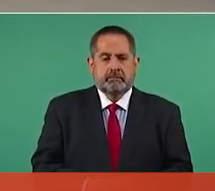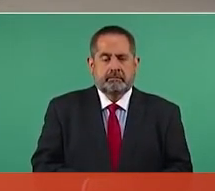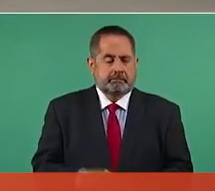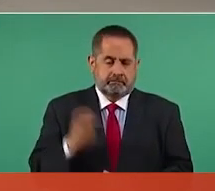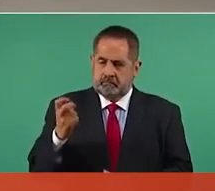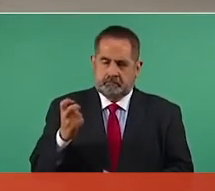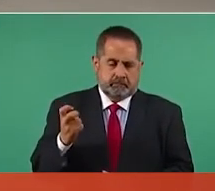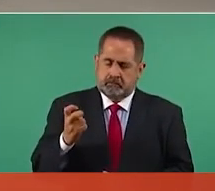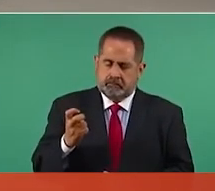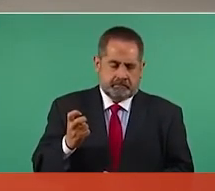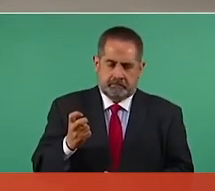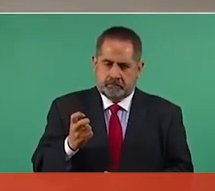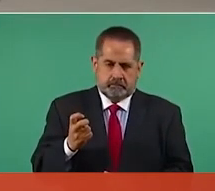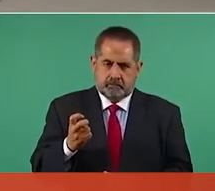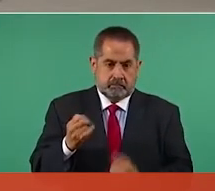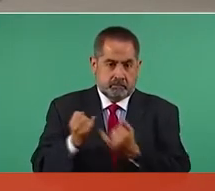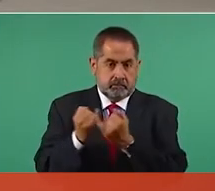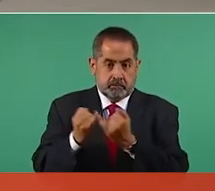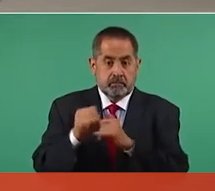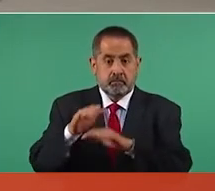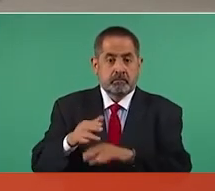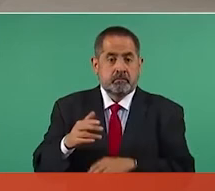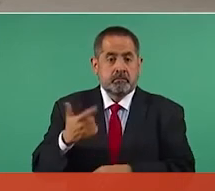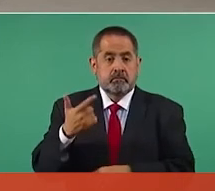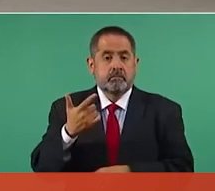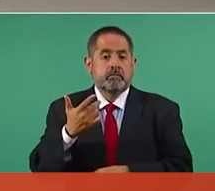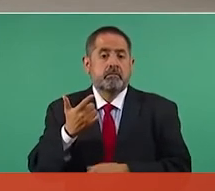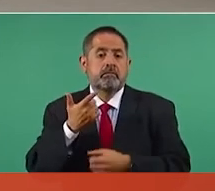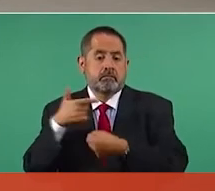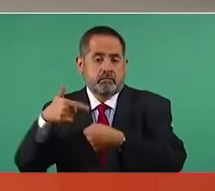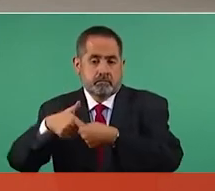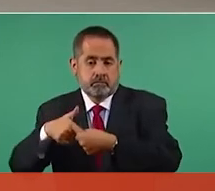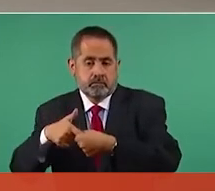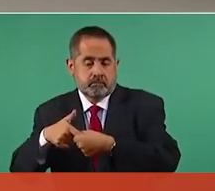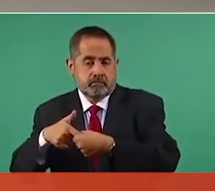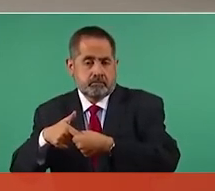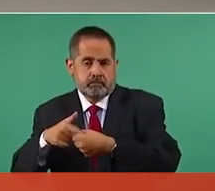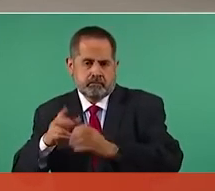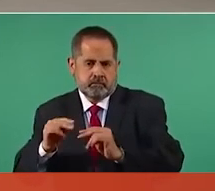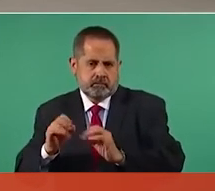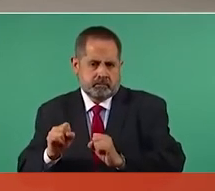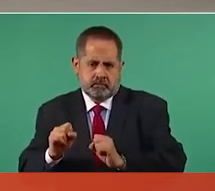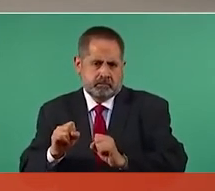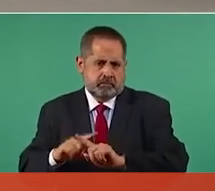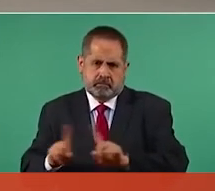Esto no sucede en el caso de las gasolinas.